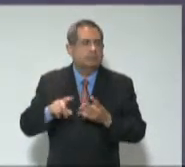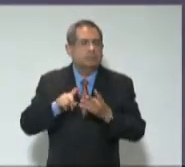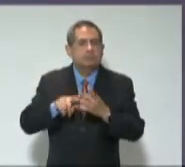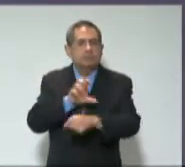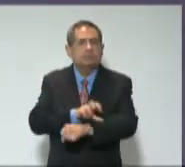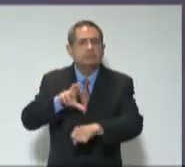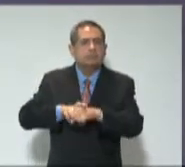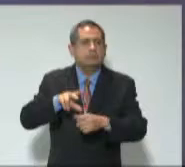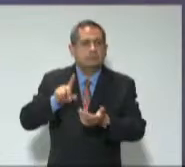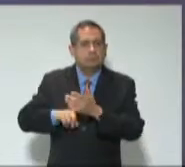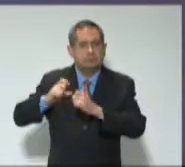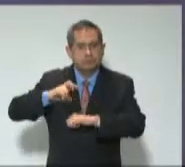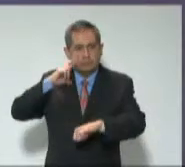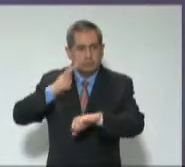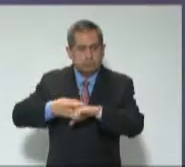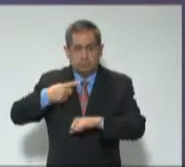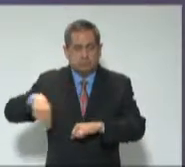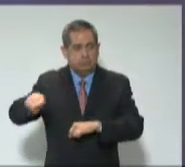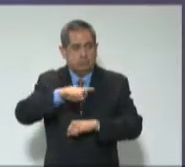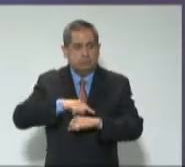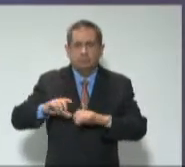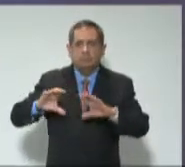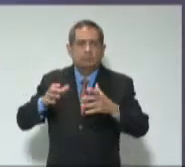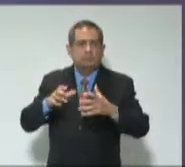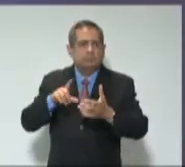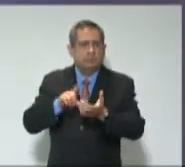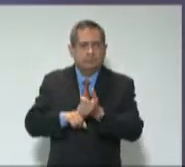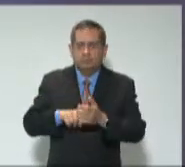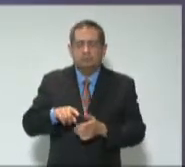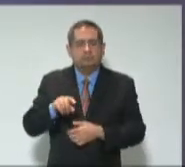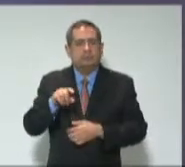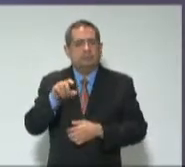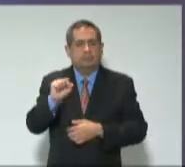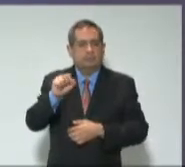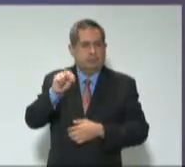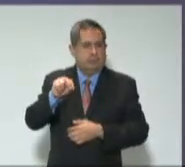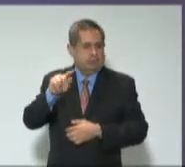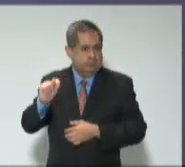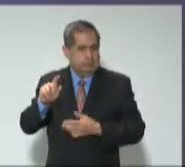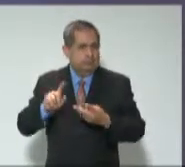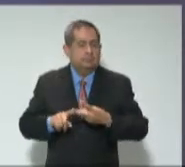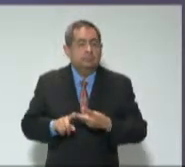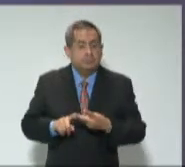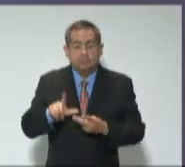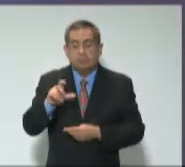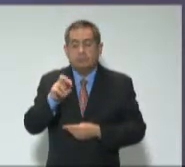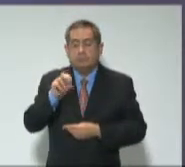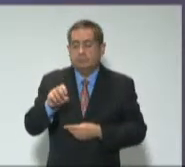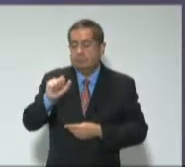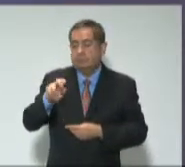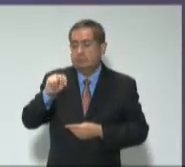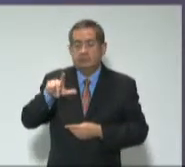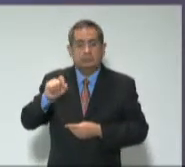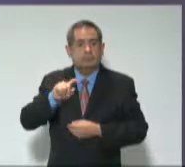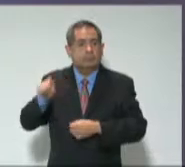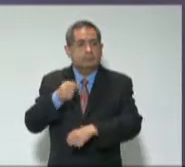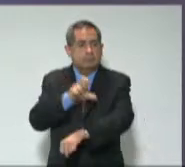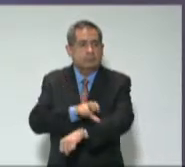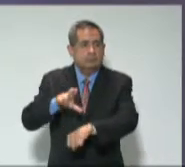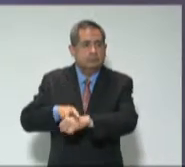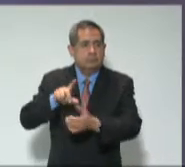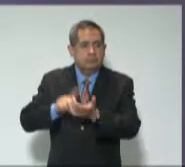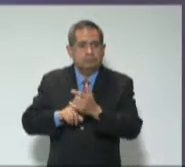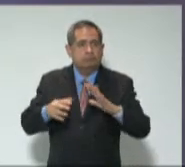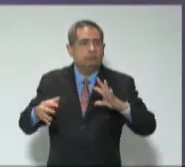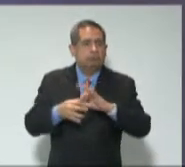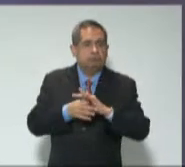coordinadora de los organismos garantes del Sistema Nacional de transparencia Lourdes Morales canales coordinadora de la red por la